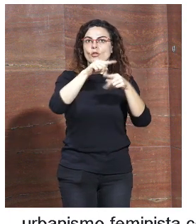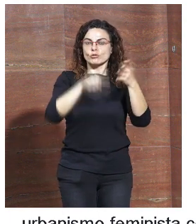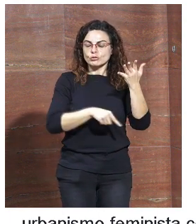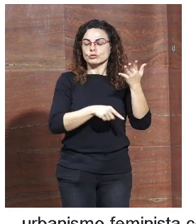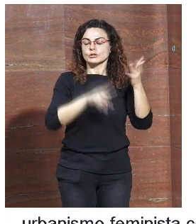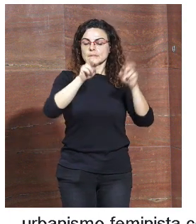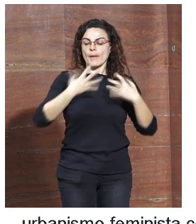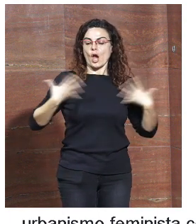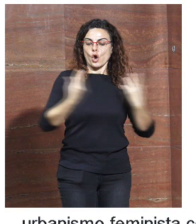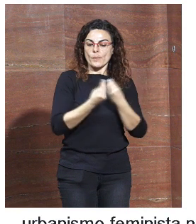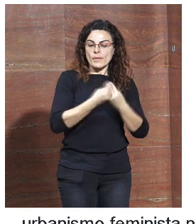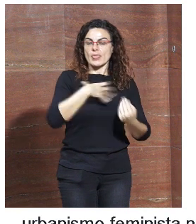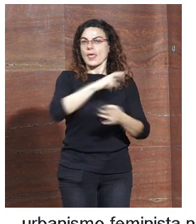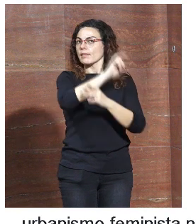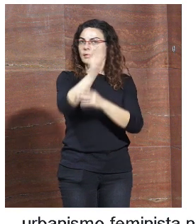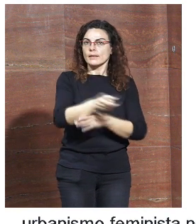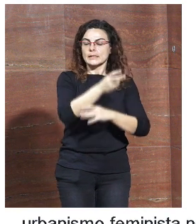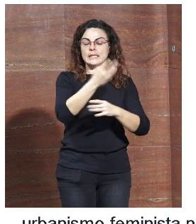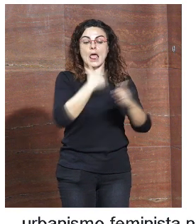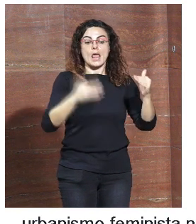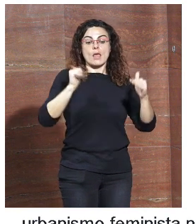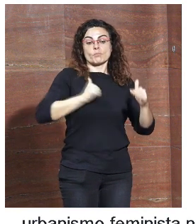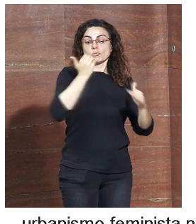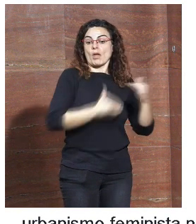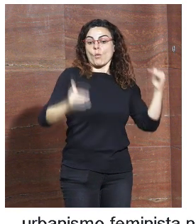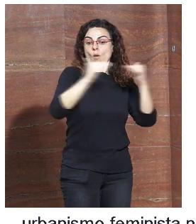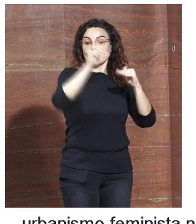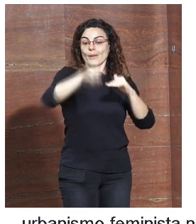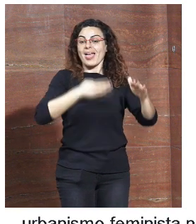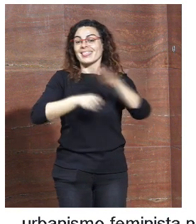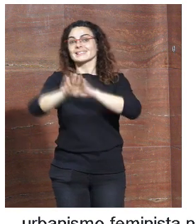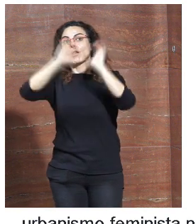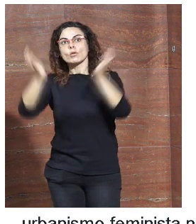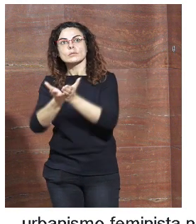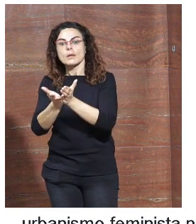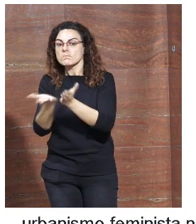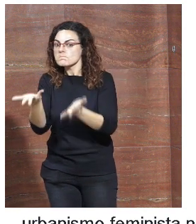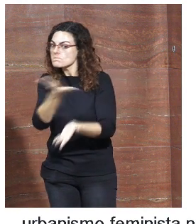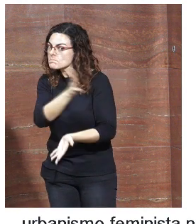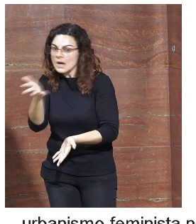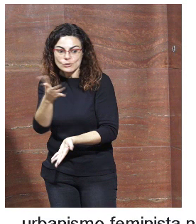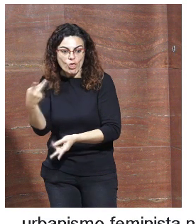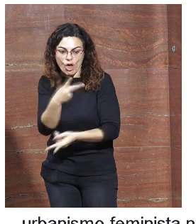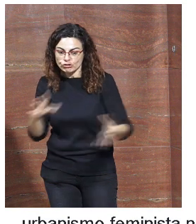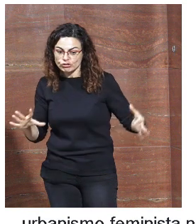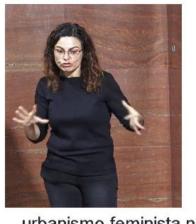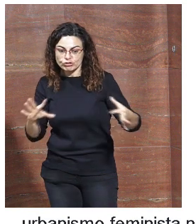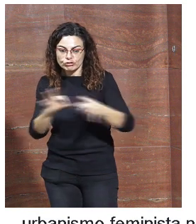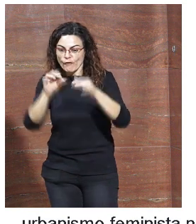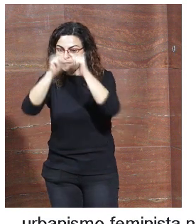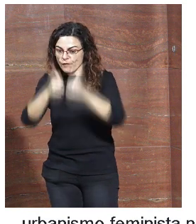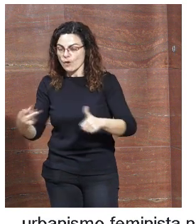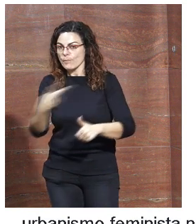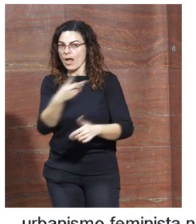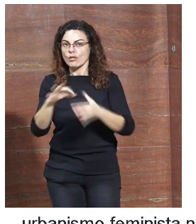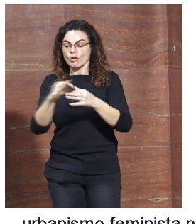de convivencia, de diversidad, seguridad y igualdad de oportunidades. Y la accesibilidad universal, pues prácticamente va muy ligada, ¿no?, a la comprensión de